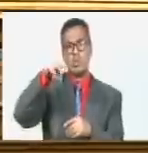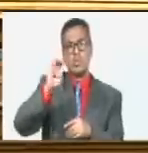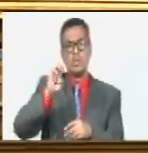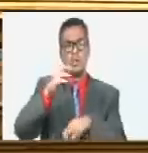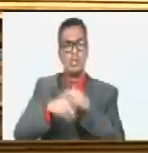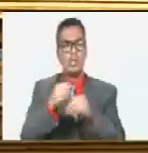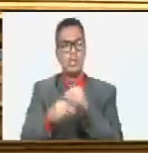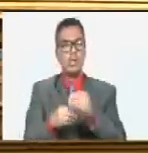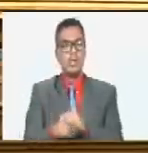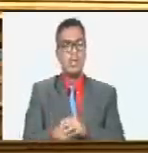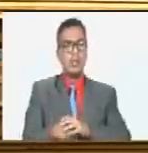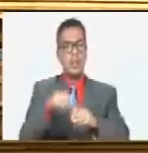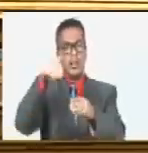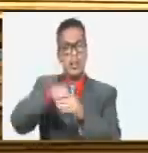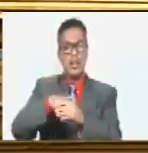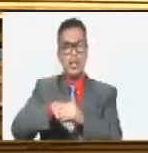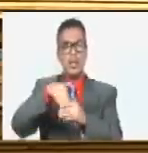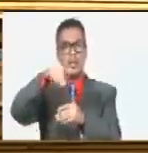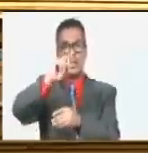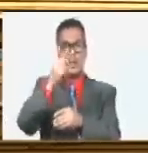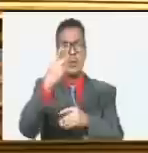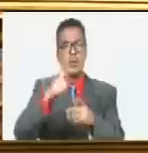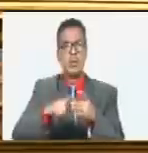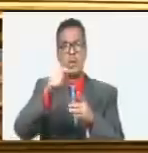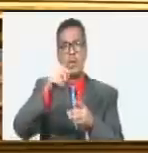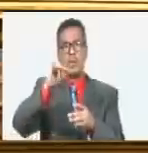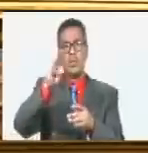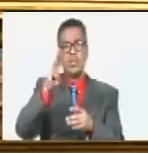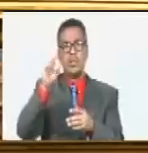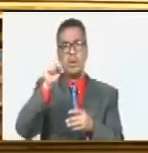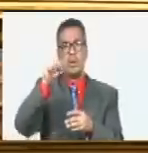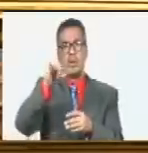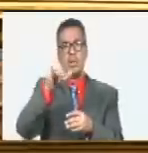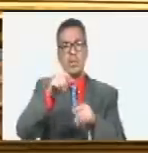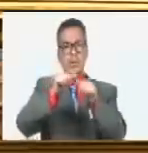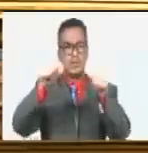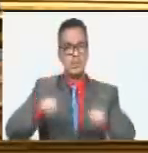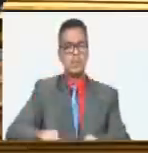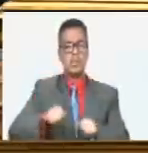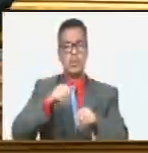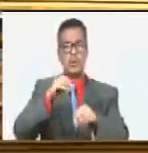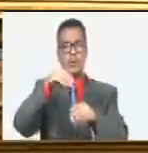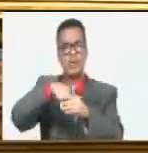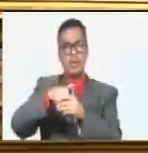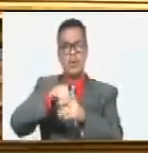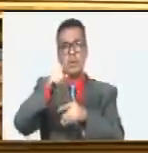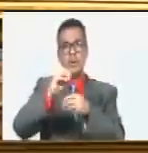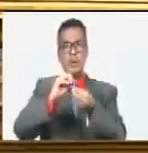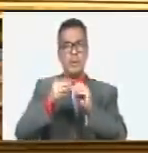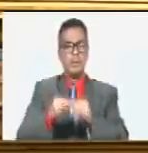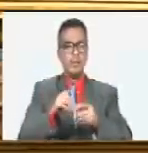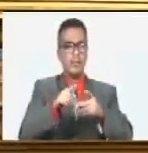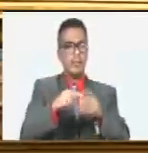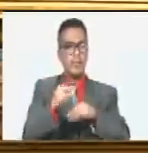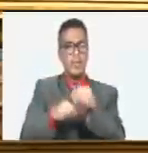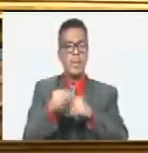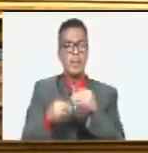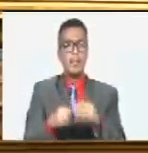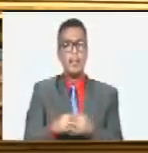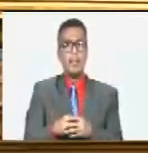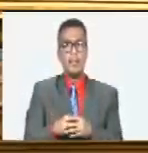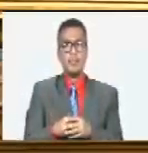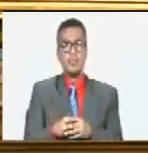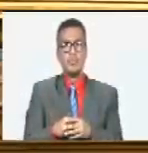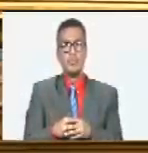las elecciones primarias que Tibisay Lucena, con el sistema electoral que ella diseñó, le realizará a estos sectores